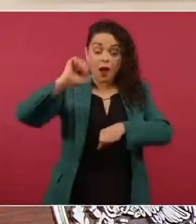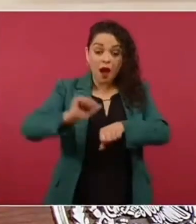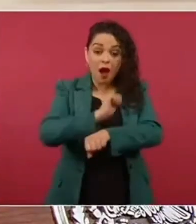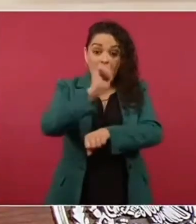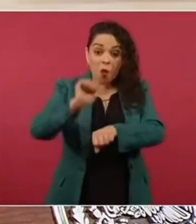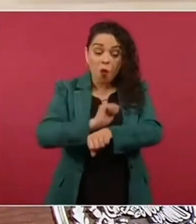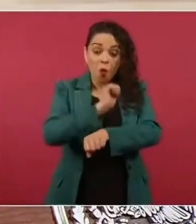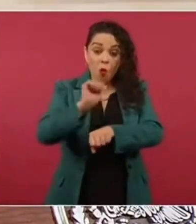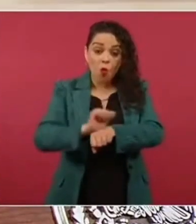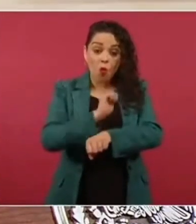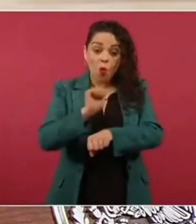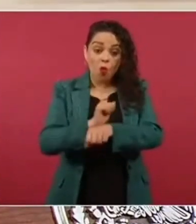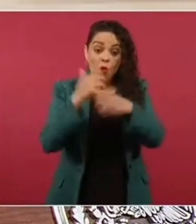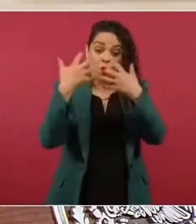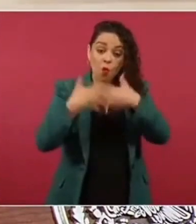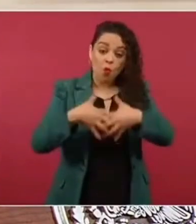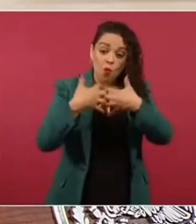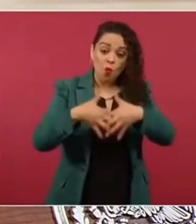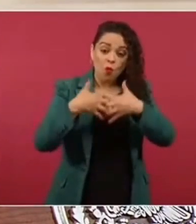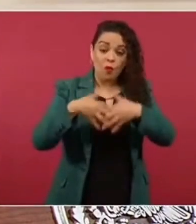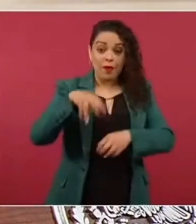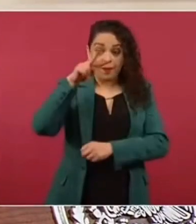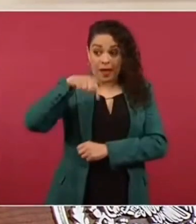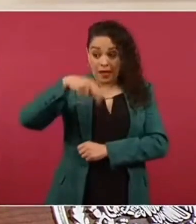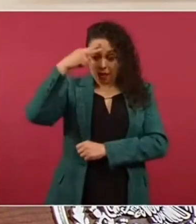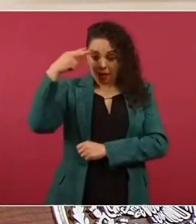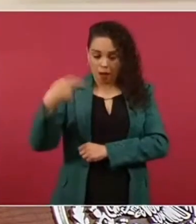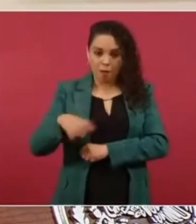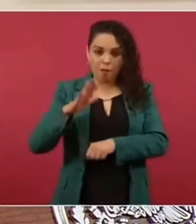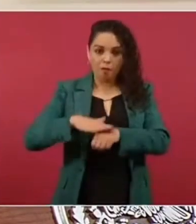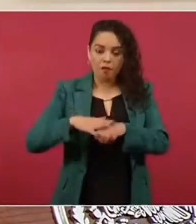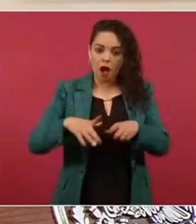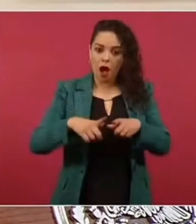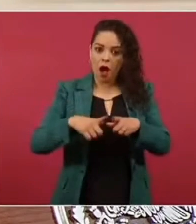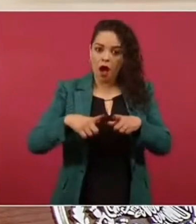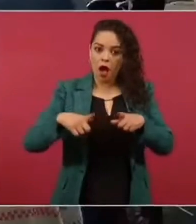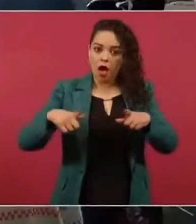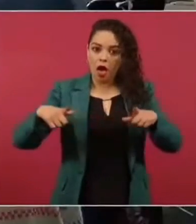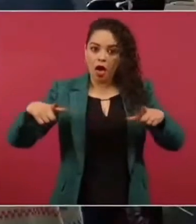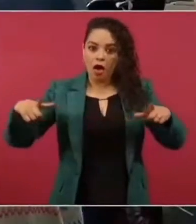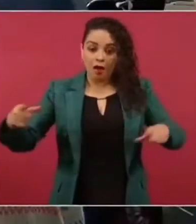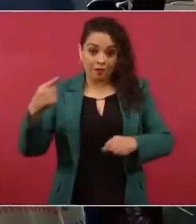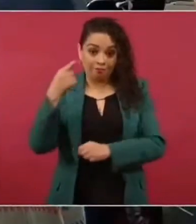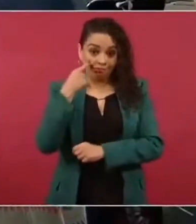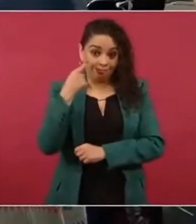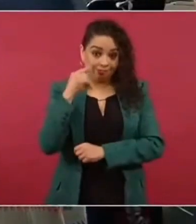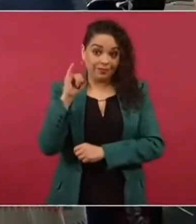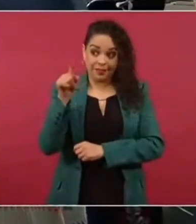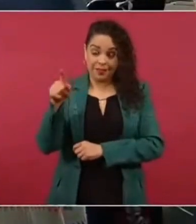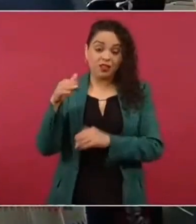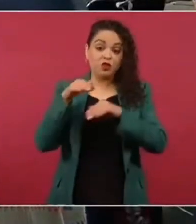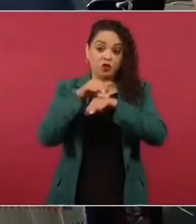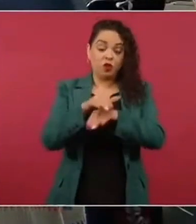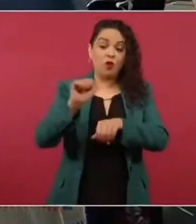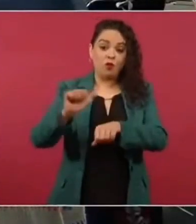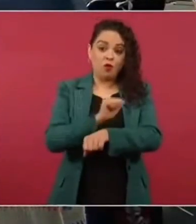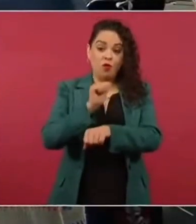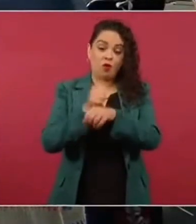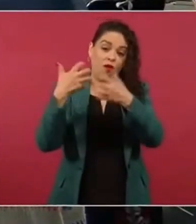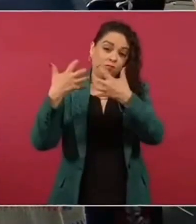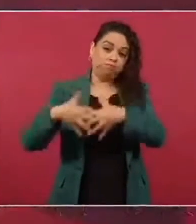dicho sea de paso está creciendo mucho en México, la industria automotriz en los últimos